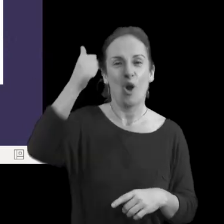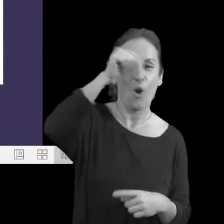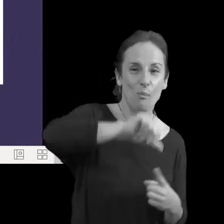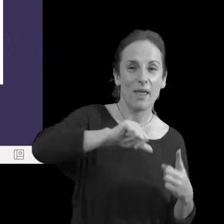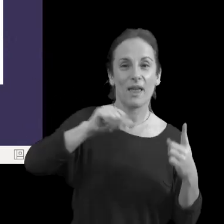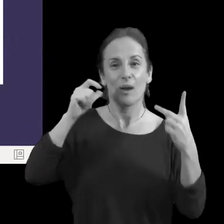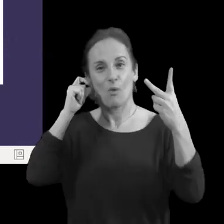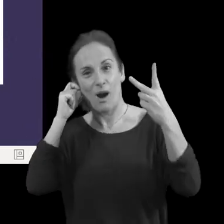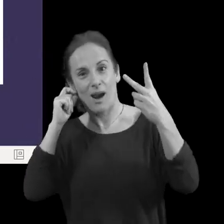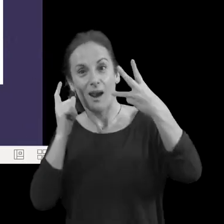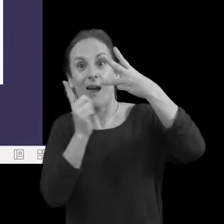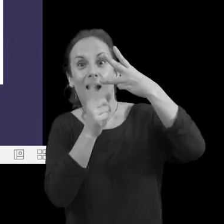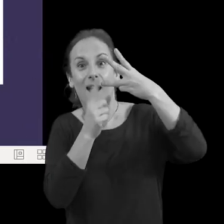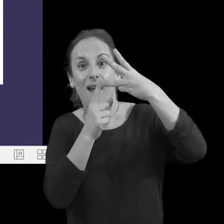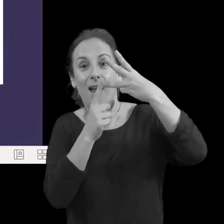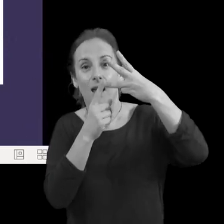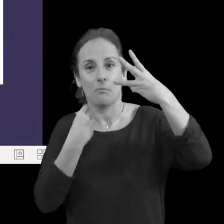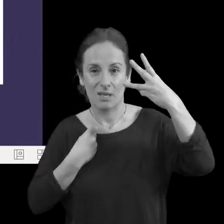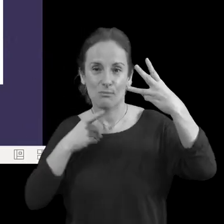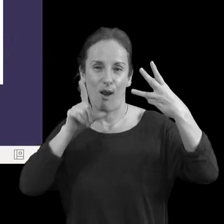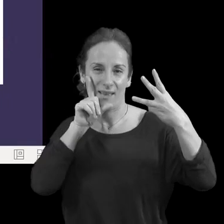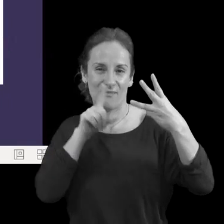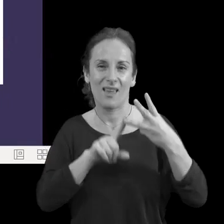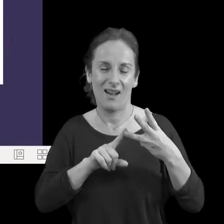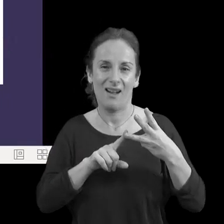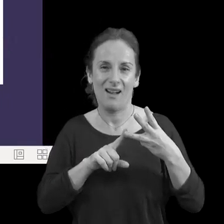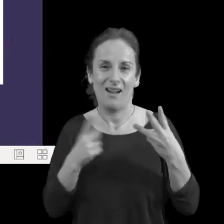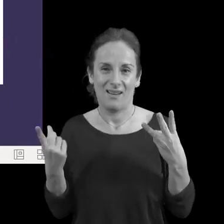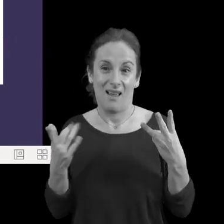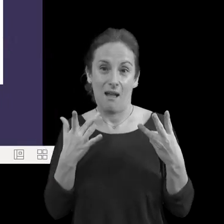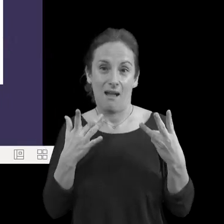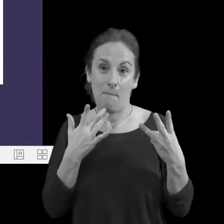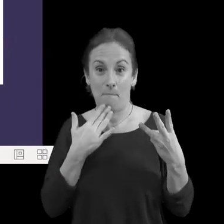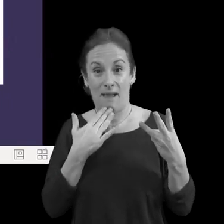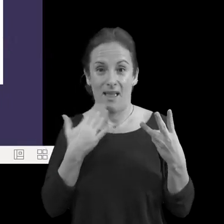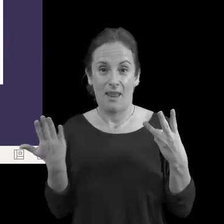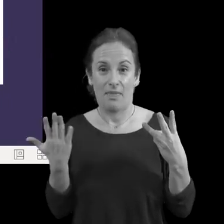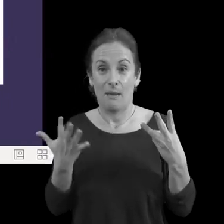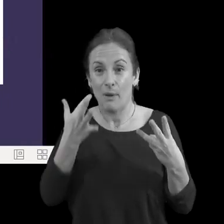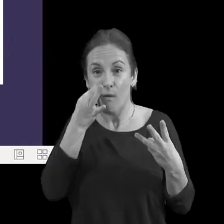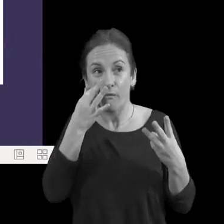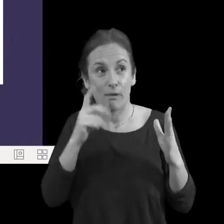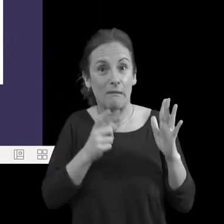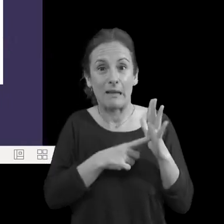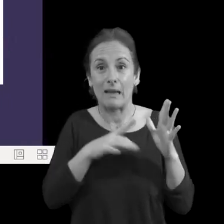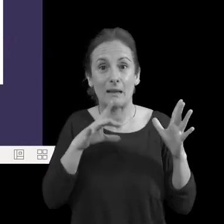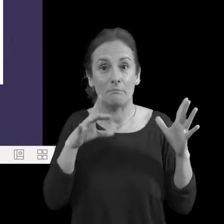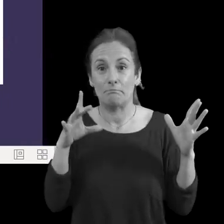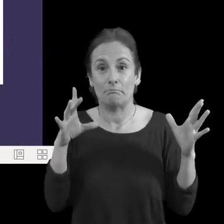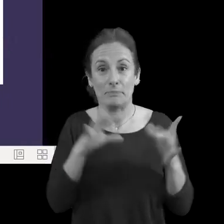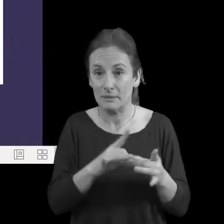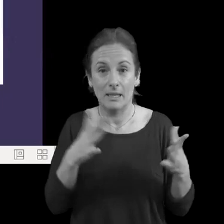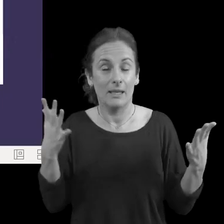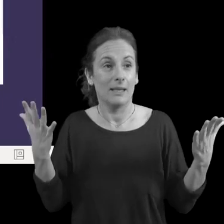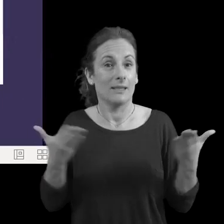y vital, ¿no? En el sentido de que nos permite, bueno, poder imaginar y articular otras formas de organizar nuestras relaciones afectivos